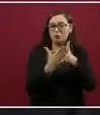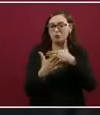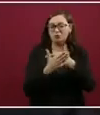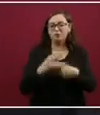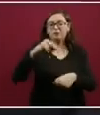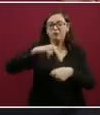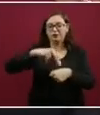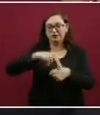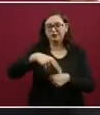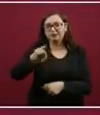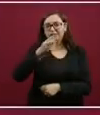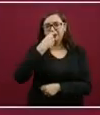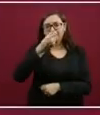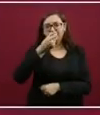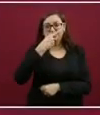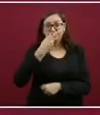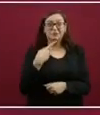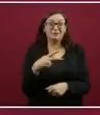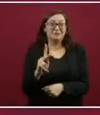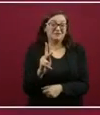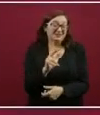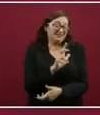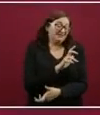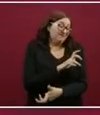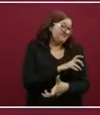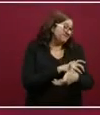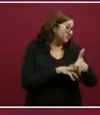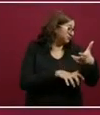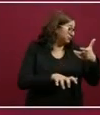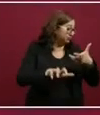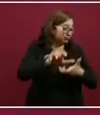como era un desastre,